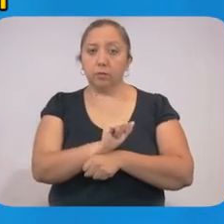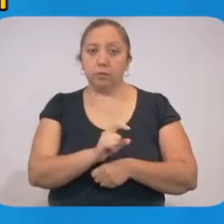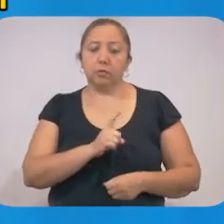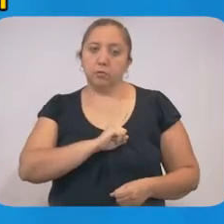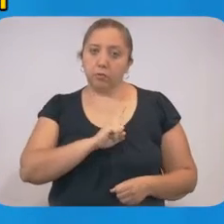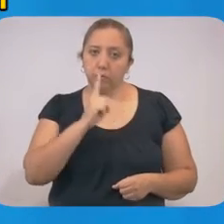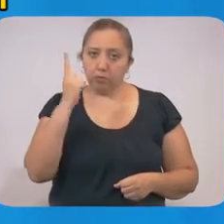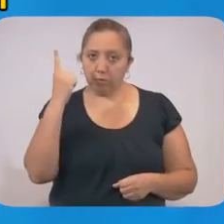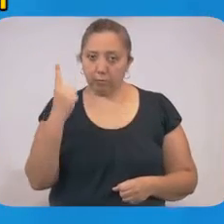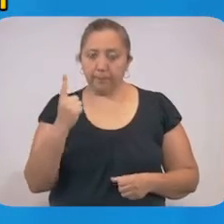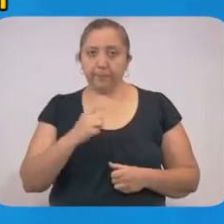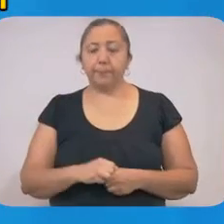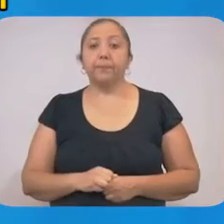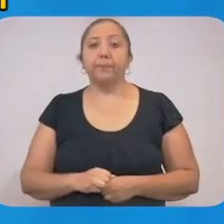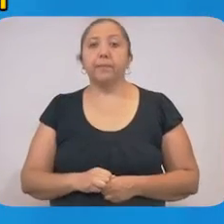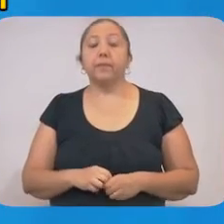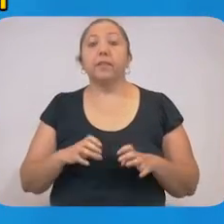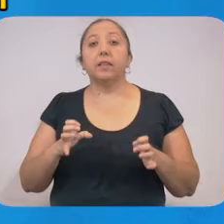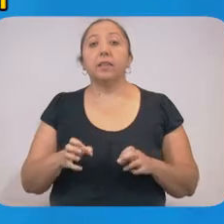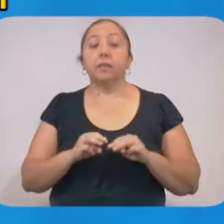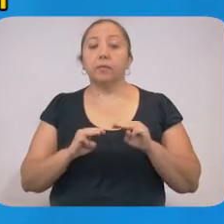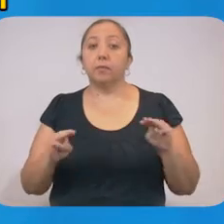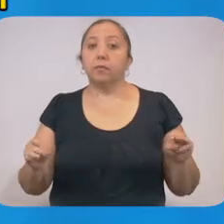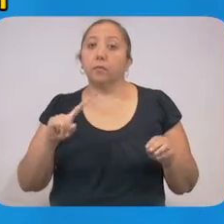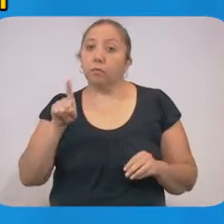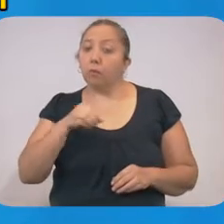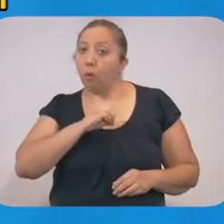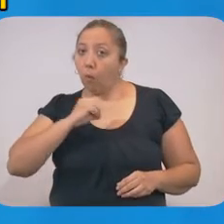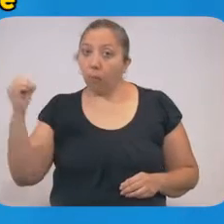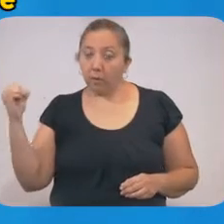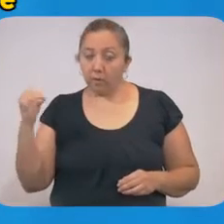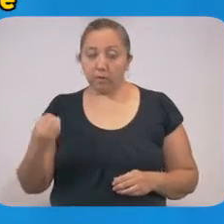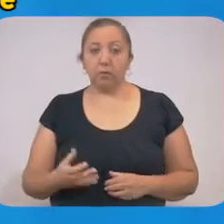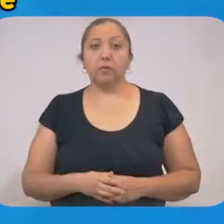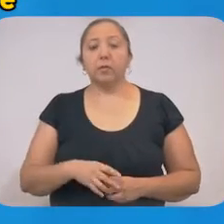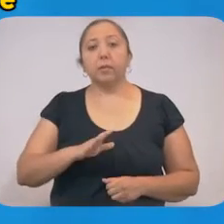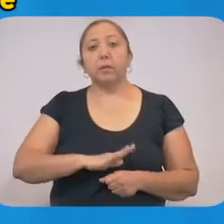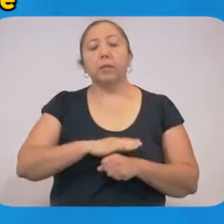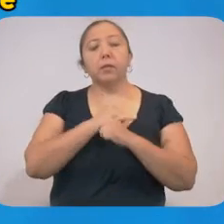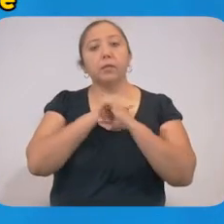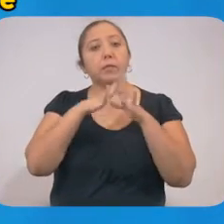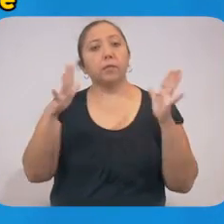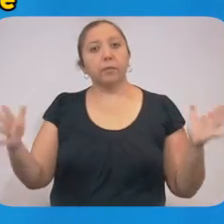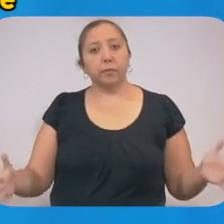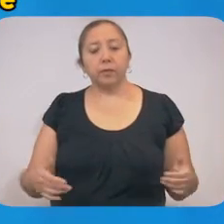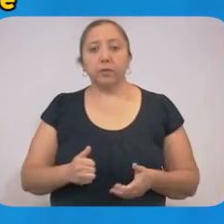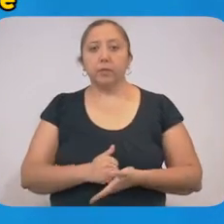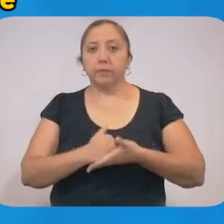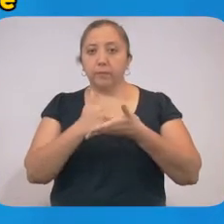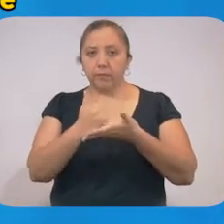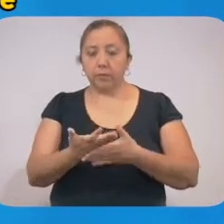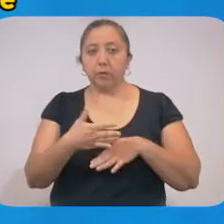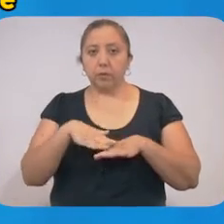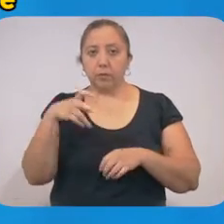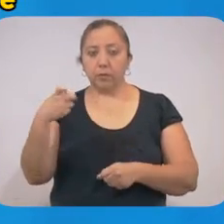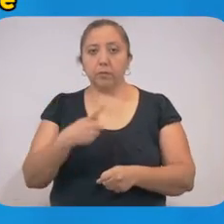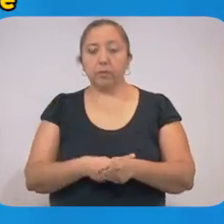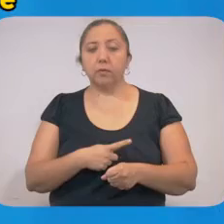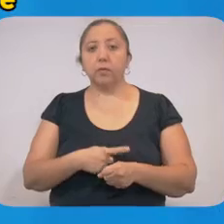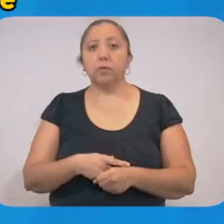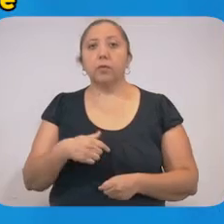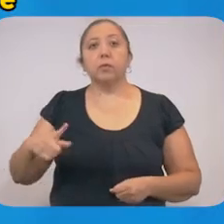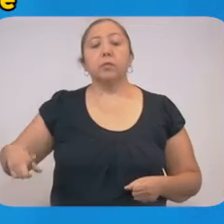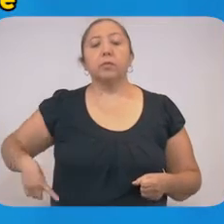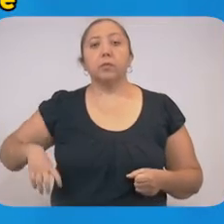automóvil tienen que ir solos. Estas medidas son obligatorias. Para mayor información y asistencia sobre esta contingencia,